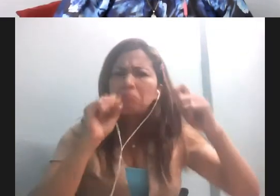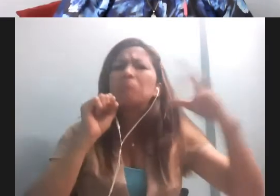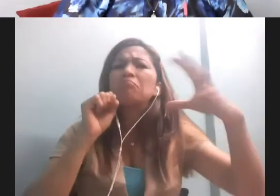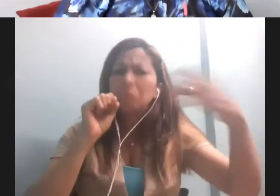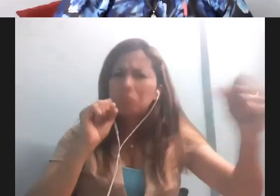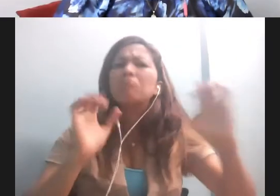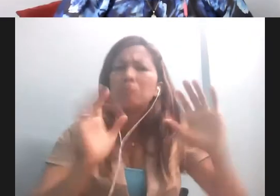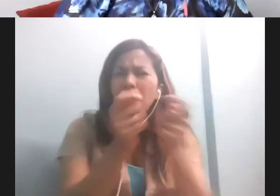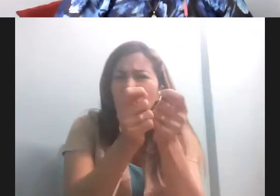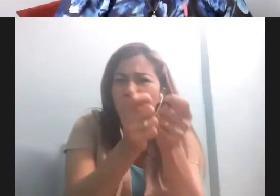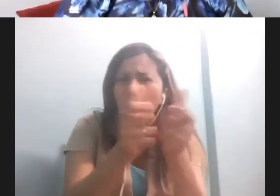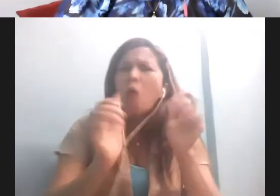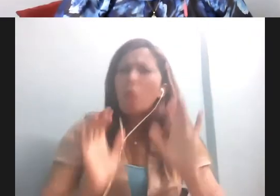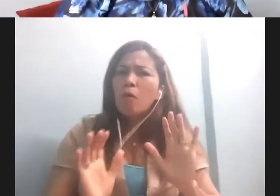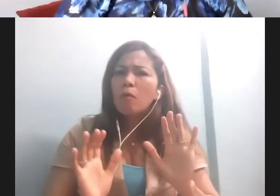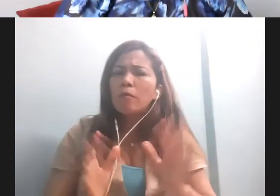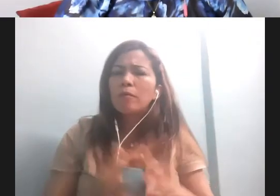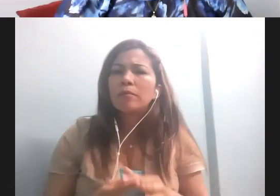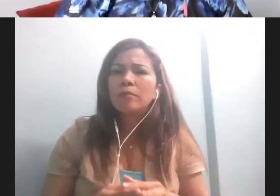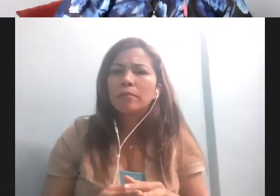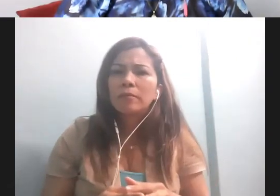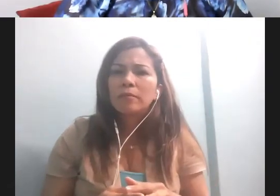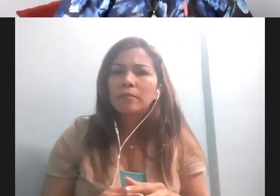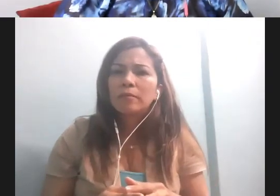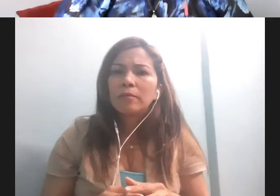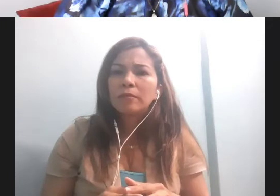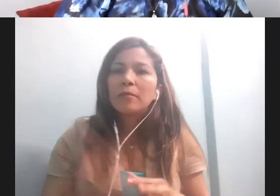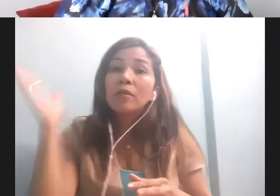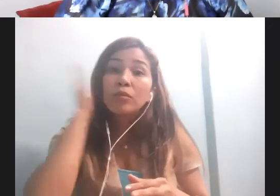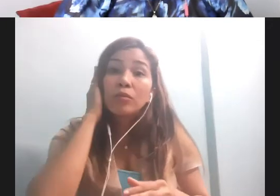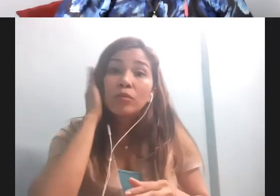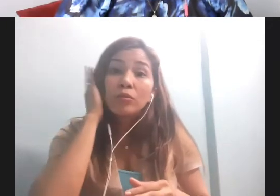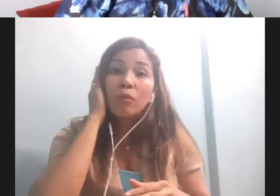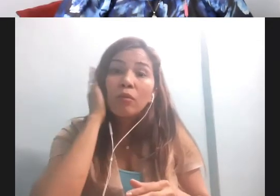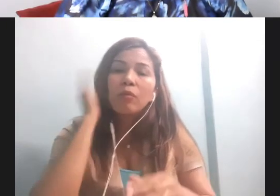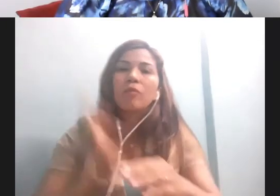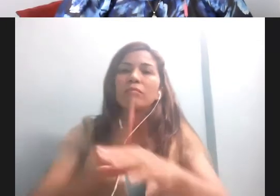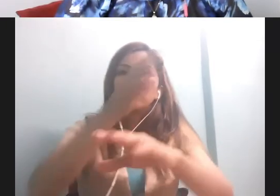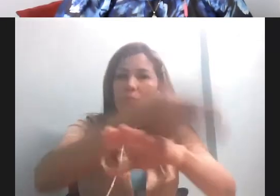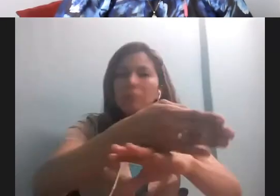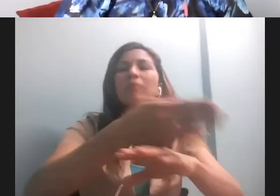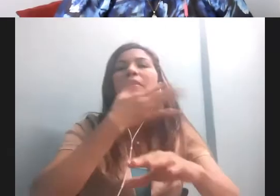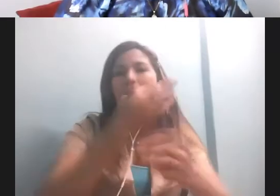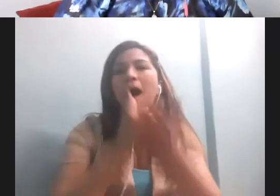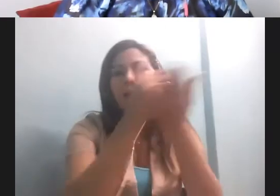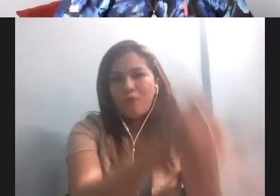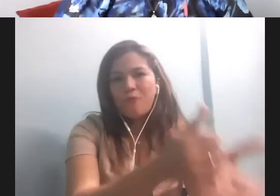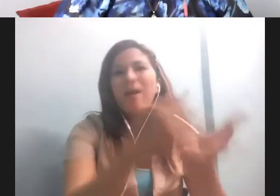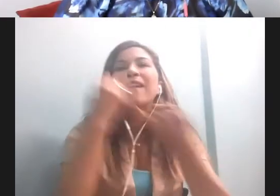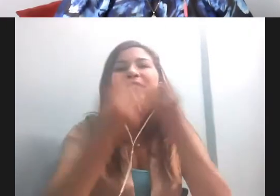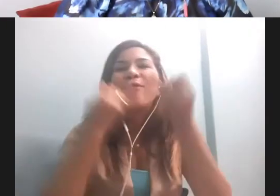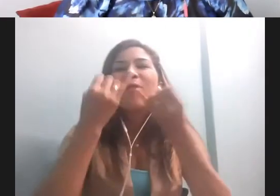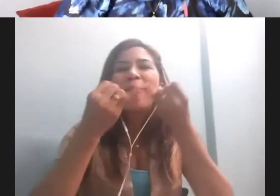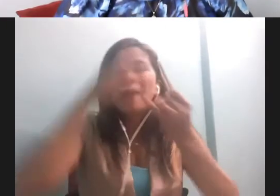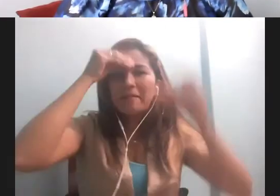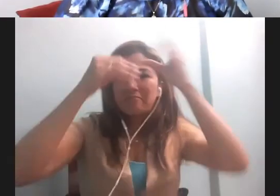En el caso de las personas sordas, cuando emigran a otro país, tienen esa ventaja y es mucho más fácil aprender el